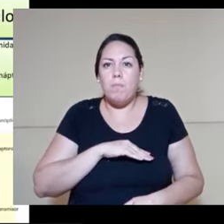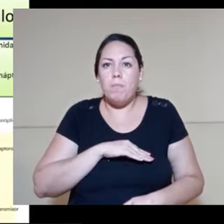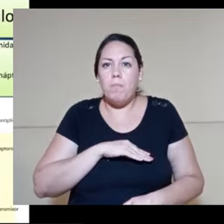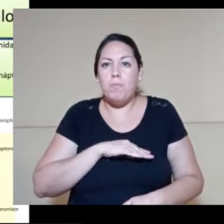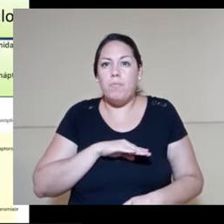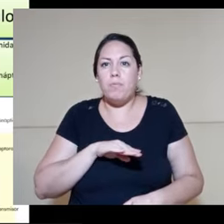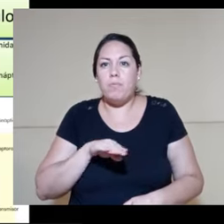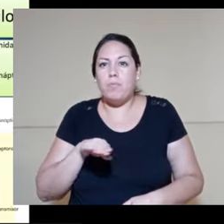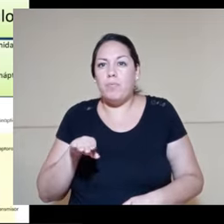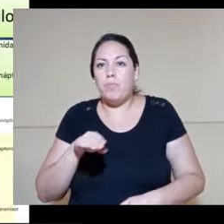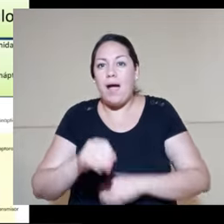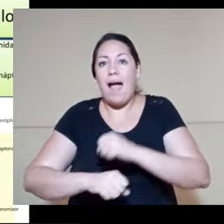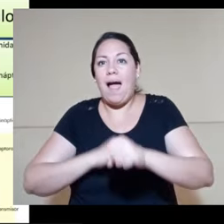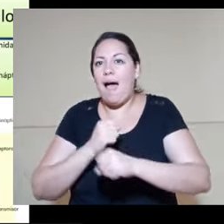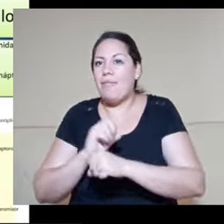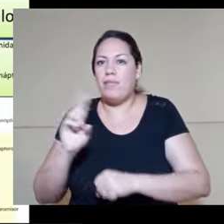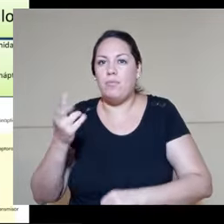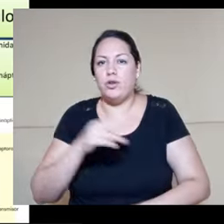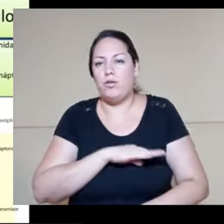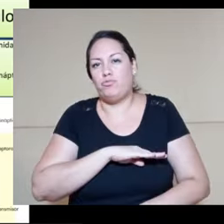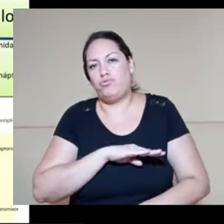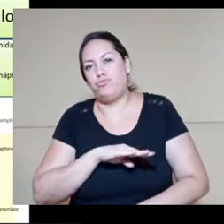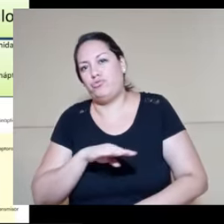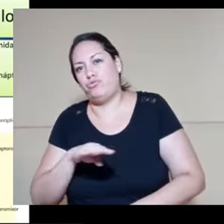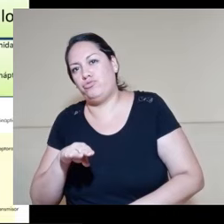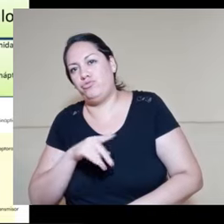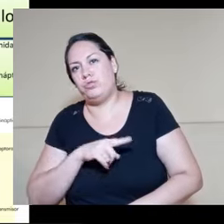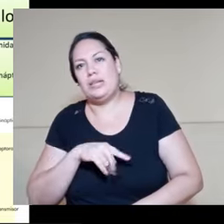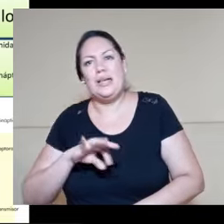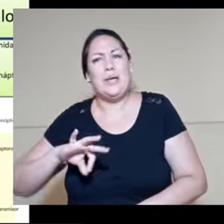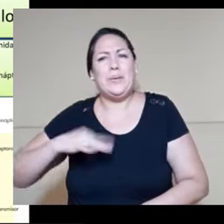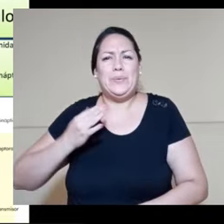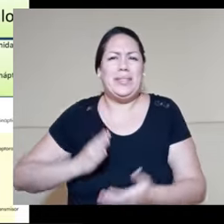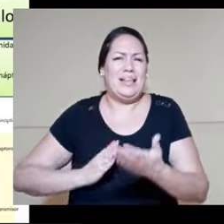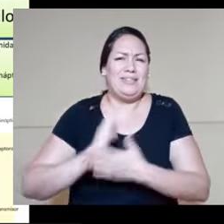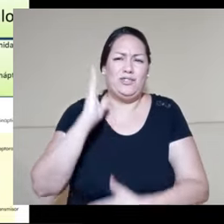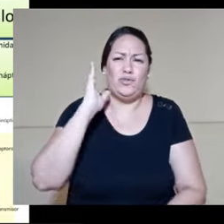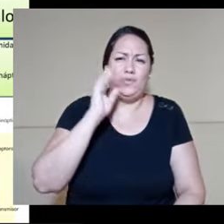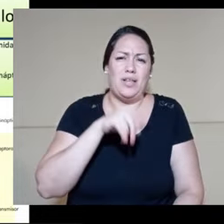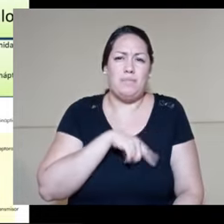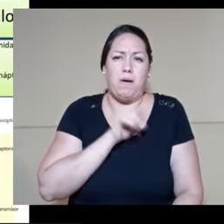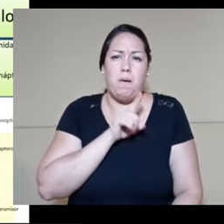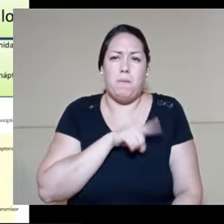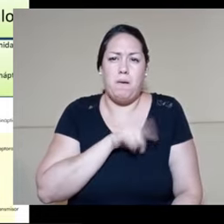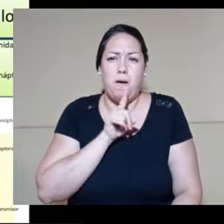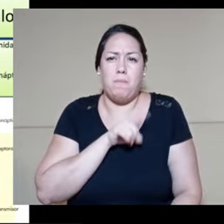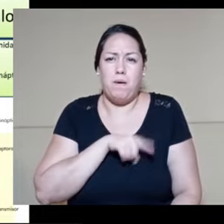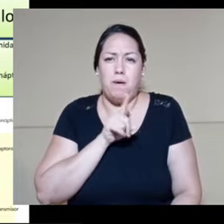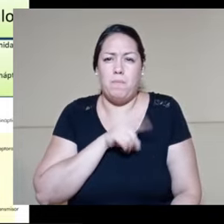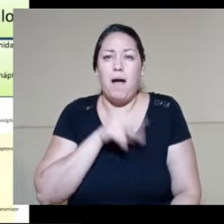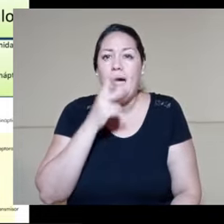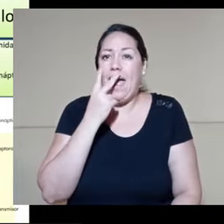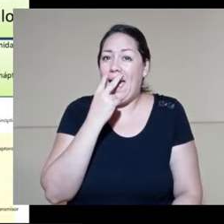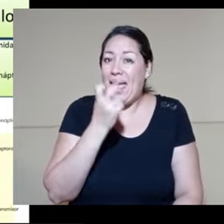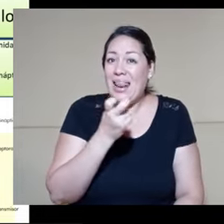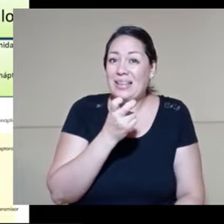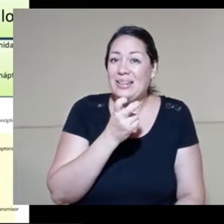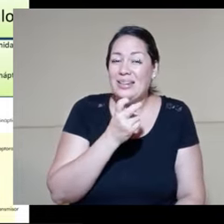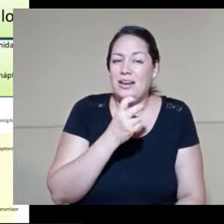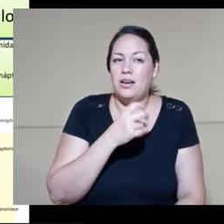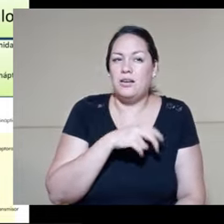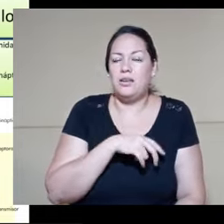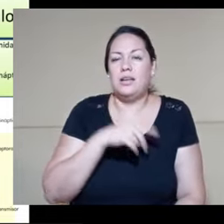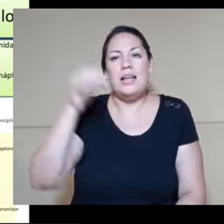embrión y termina de latir con la muerte. Late toda la vida. ¿Por qué? Porque esas células